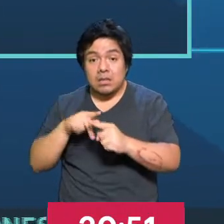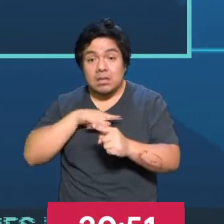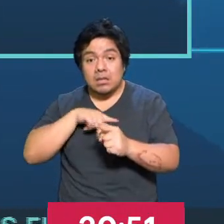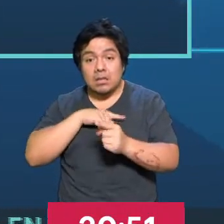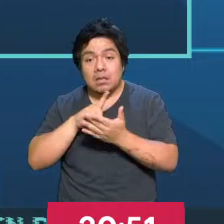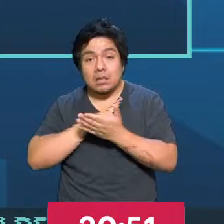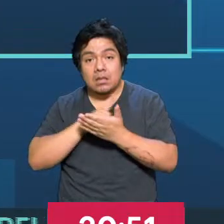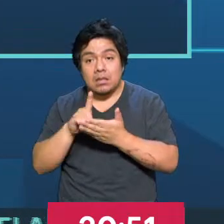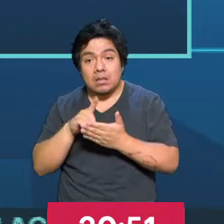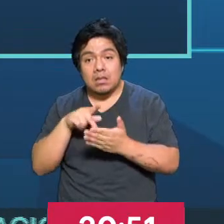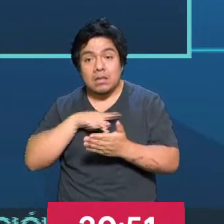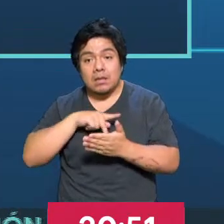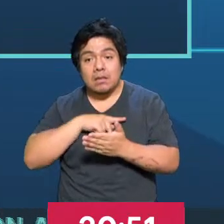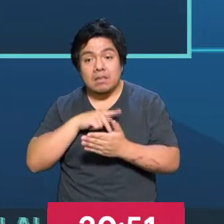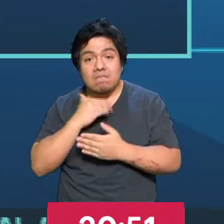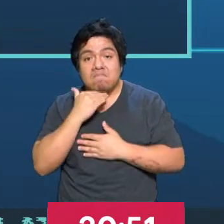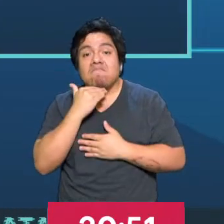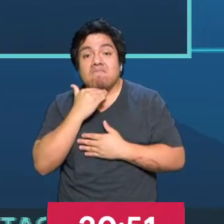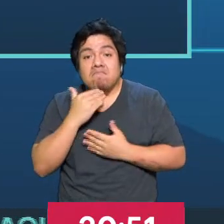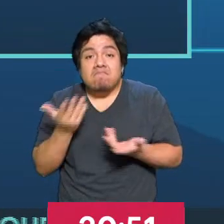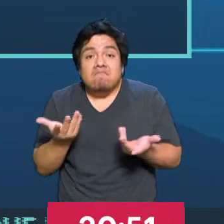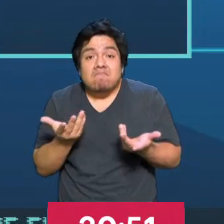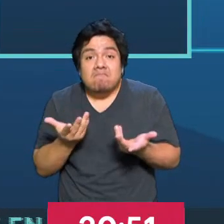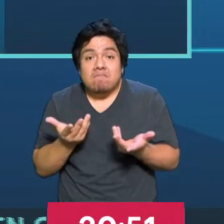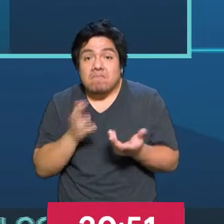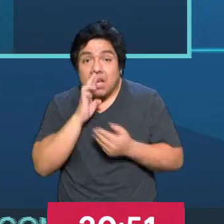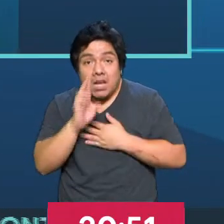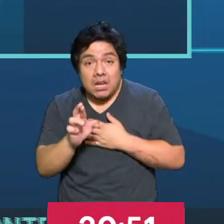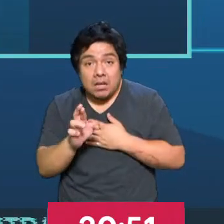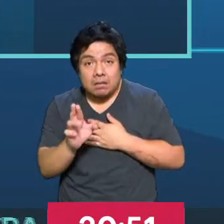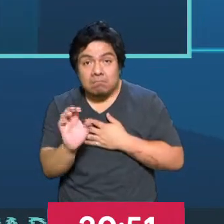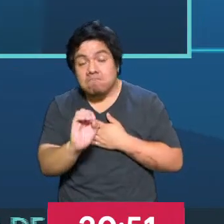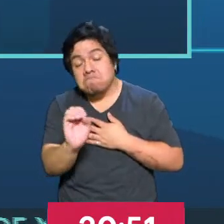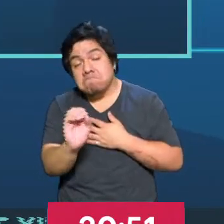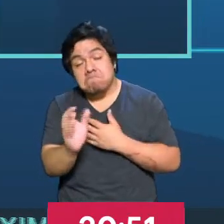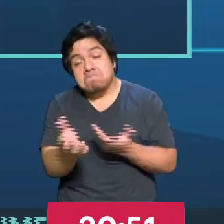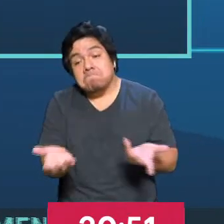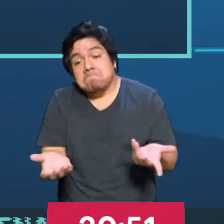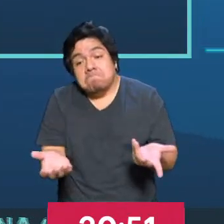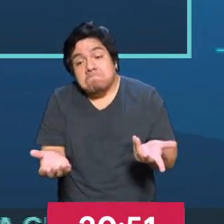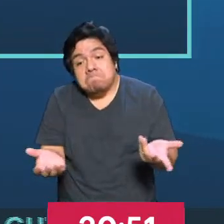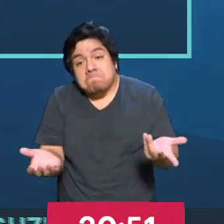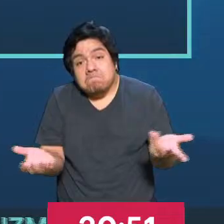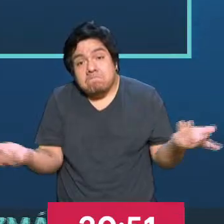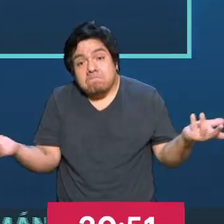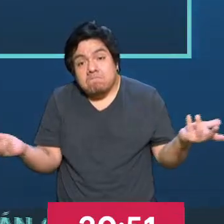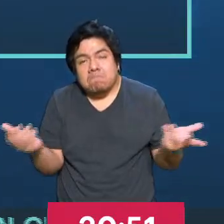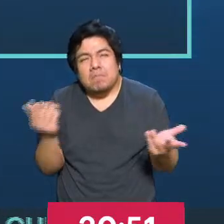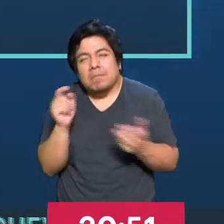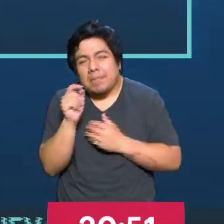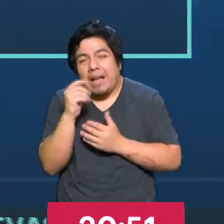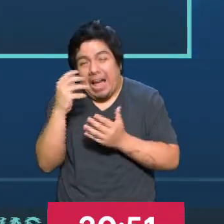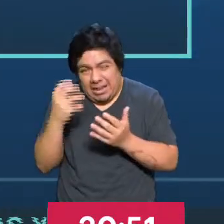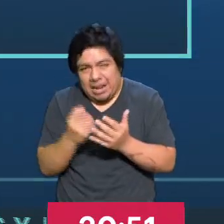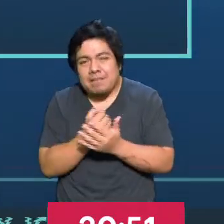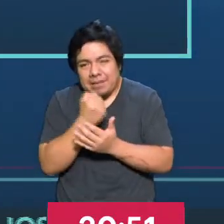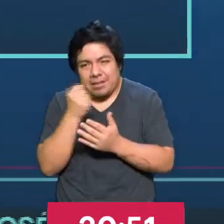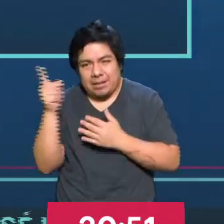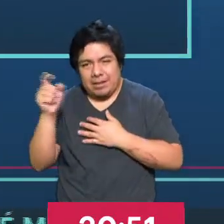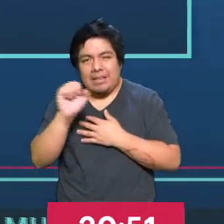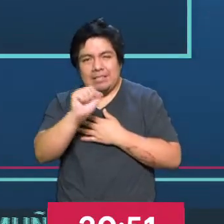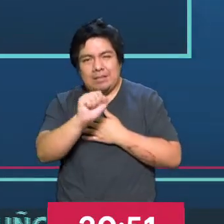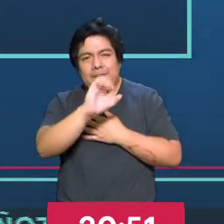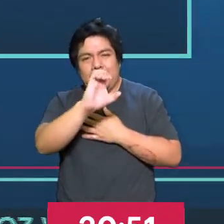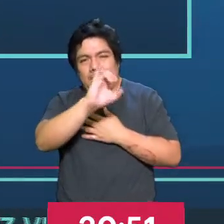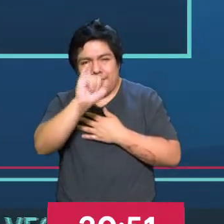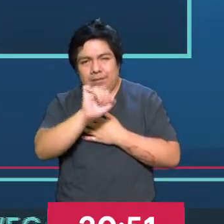mi dignidad. Todavía no se resuelve este caso. No se ha resuelto. Mira, tuvimos una victoria muy importante en la Suprema Corte de